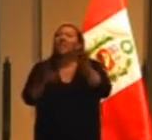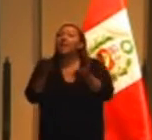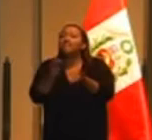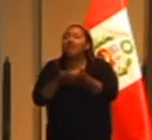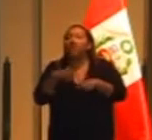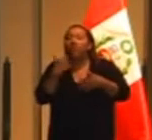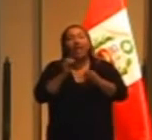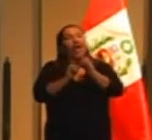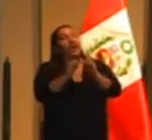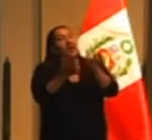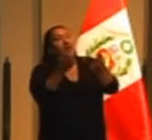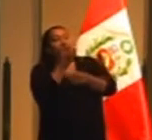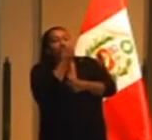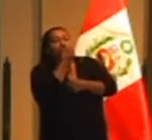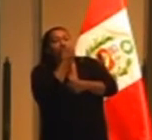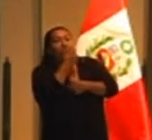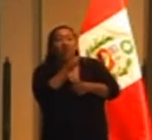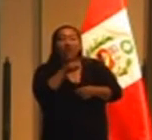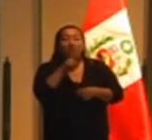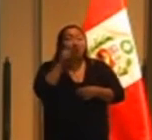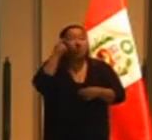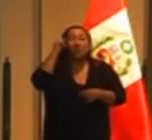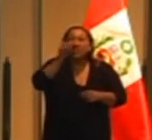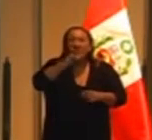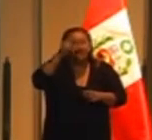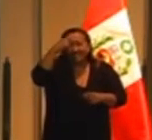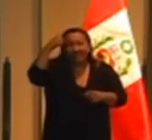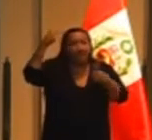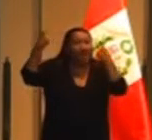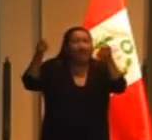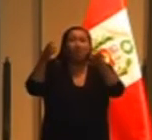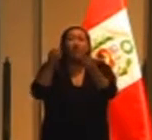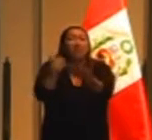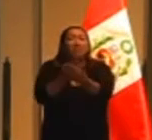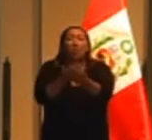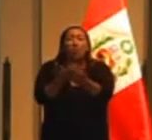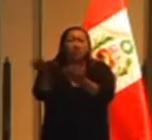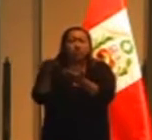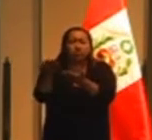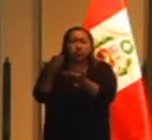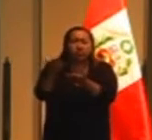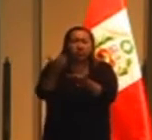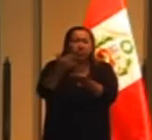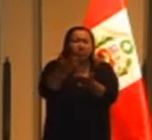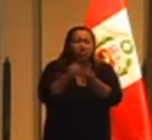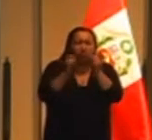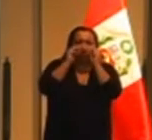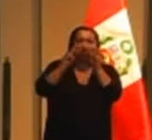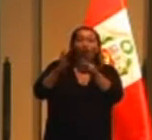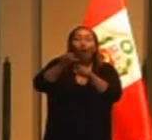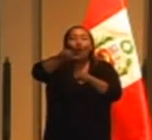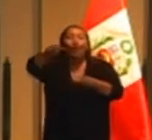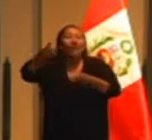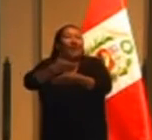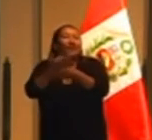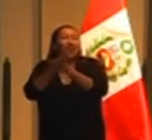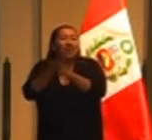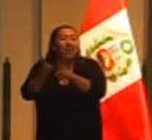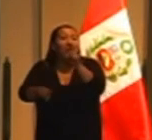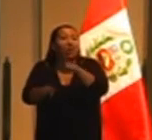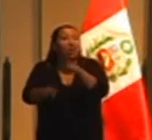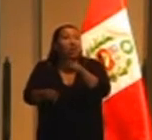haber. Y no se imaginan la cantidad de propuestas vistas con otros ojos. Algunas ya